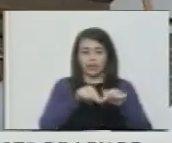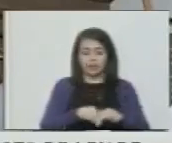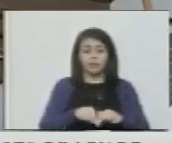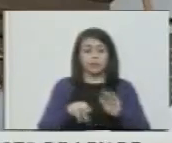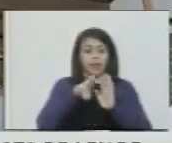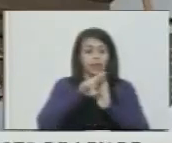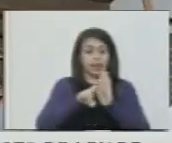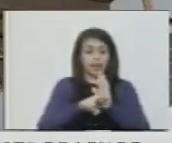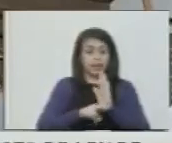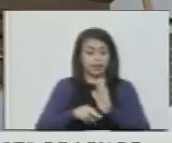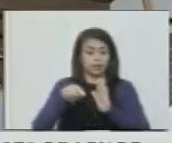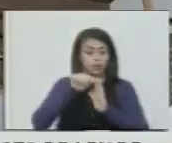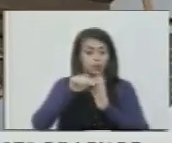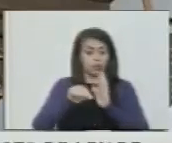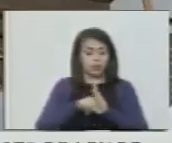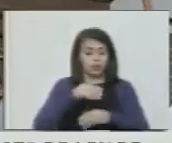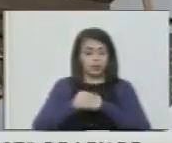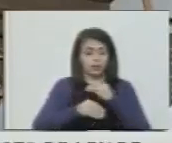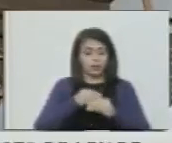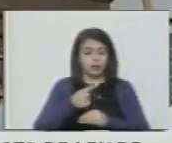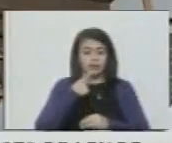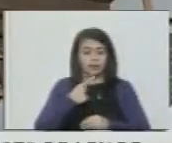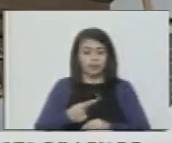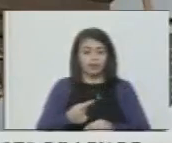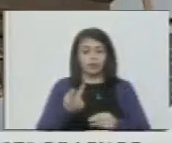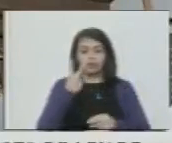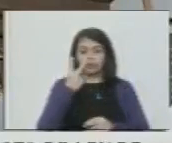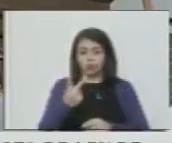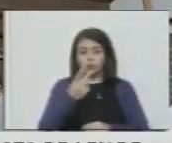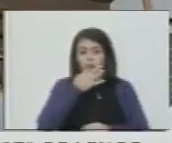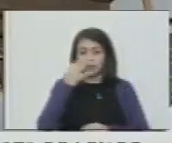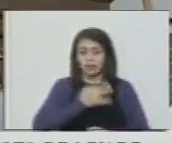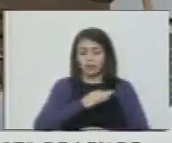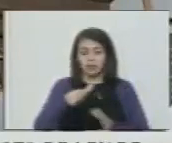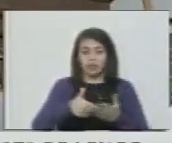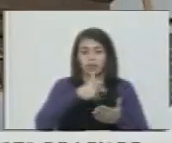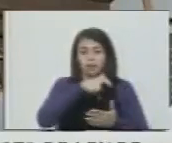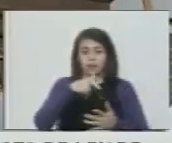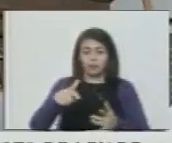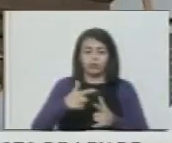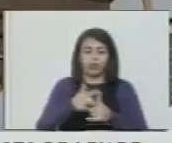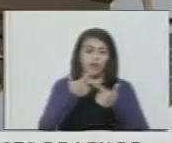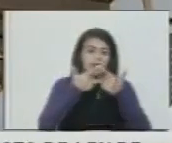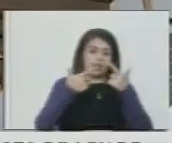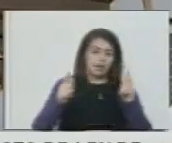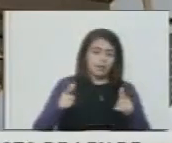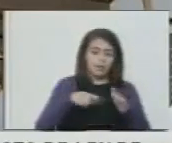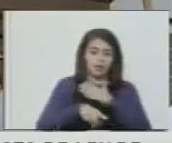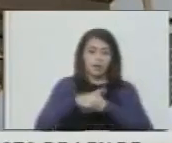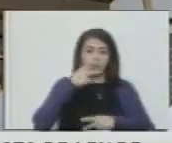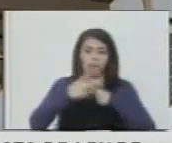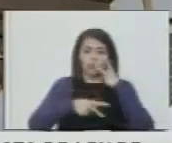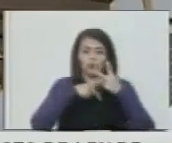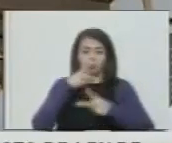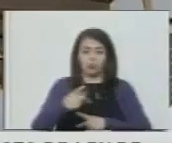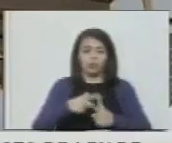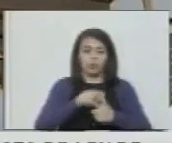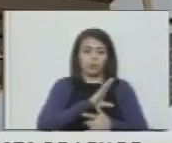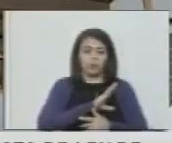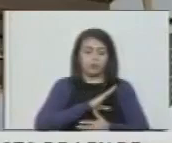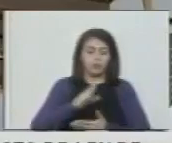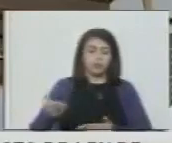su reglamento y las normas que al efecto dicte. 2. Garantizar a las personas el libre acceso a los productos,